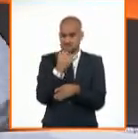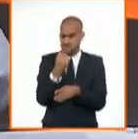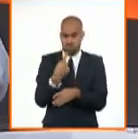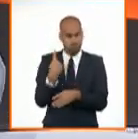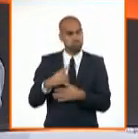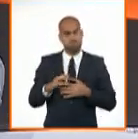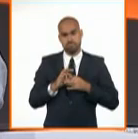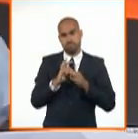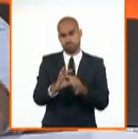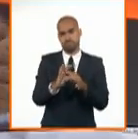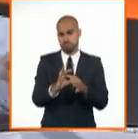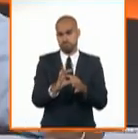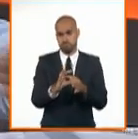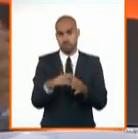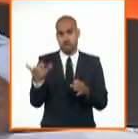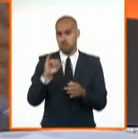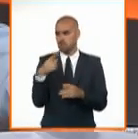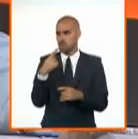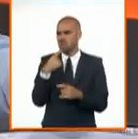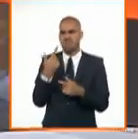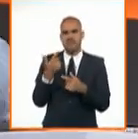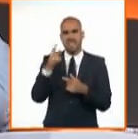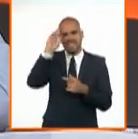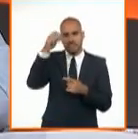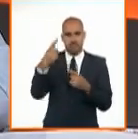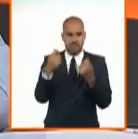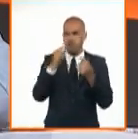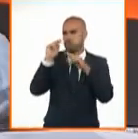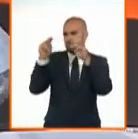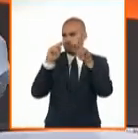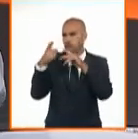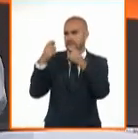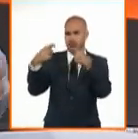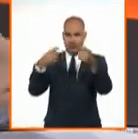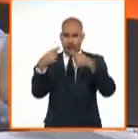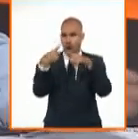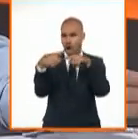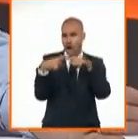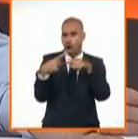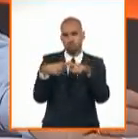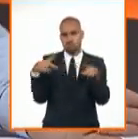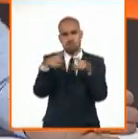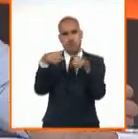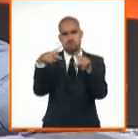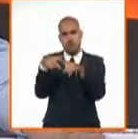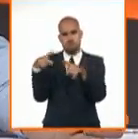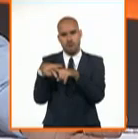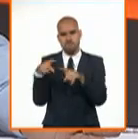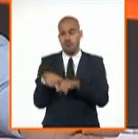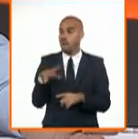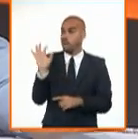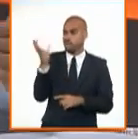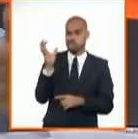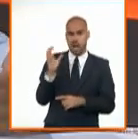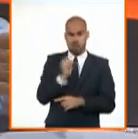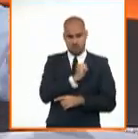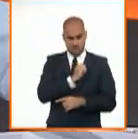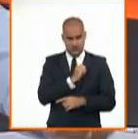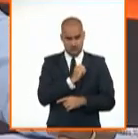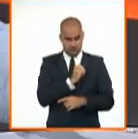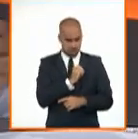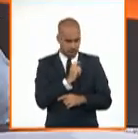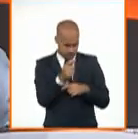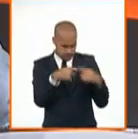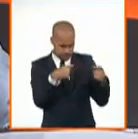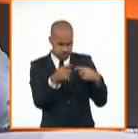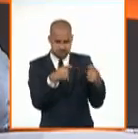bloquea las transacciones económicas que los bancos se niegan a negociar con la parte cubana no existen